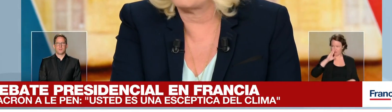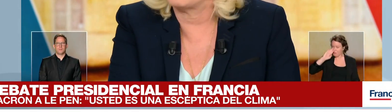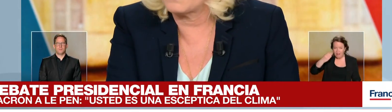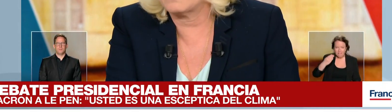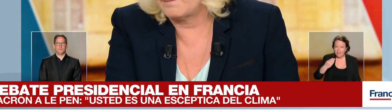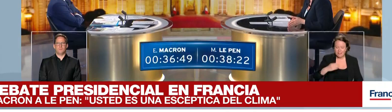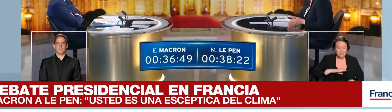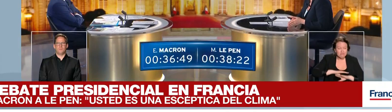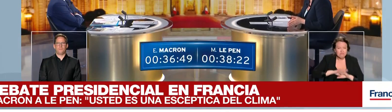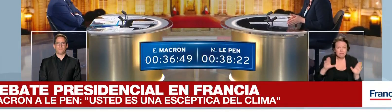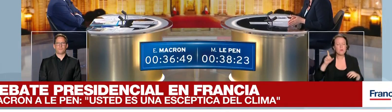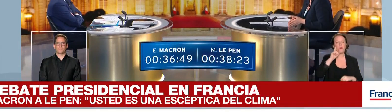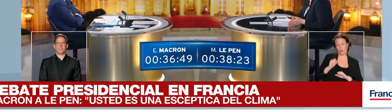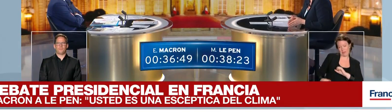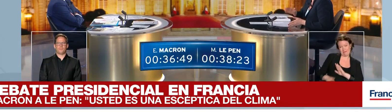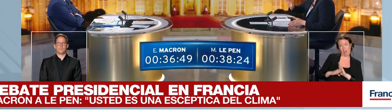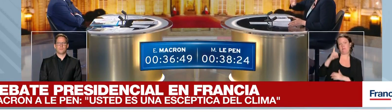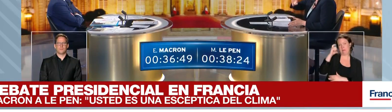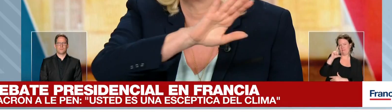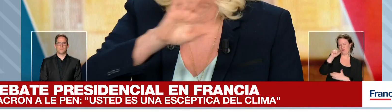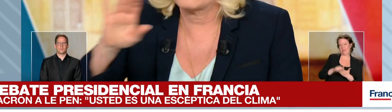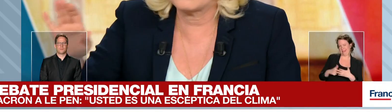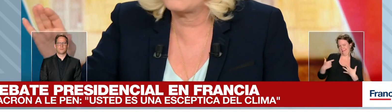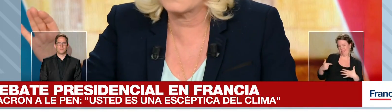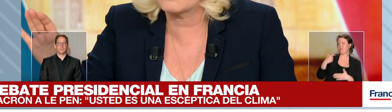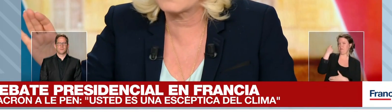opinión. Empezó su mandato